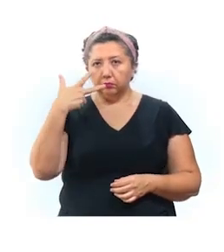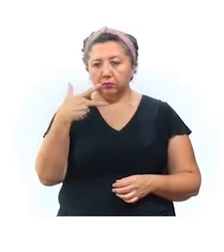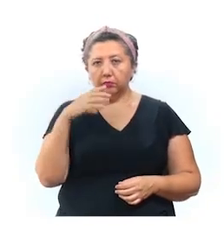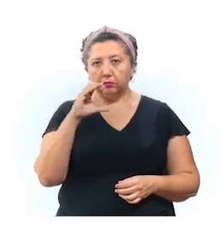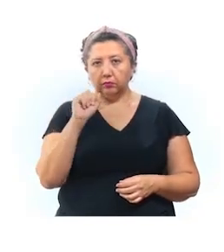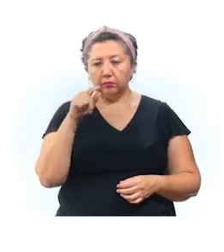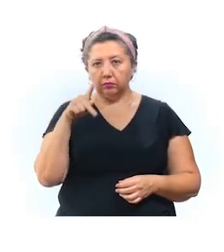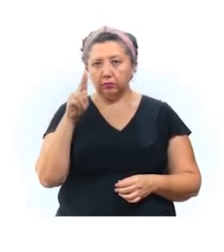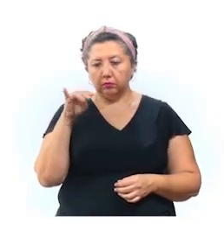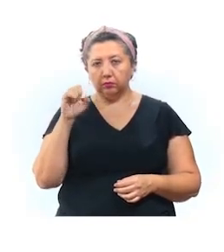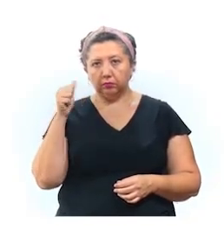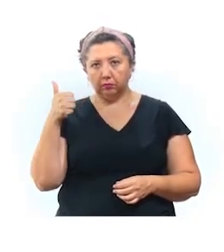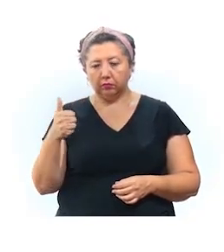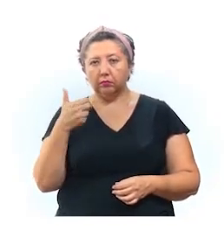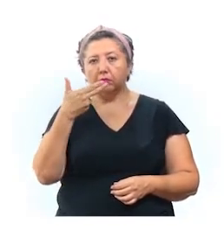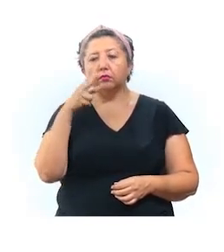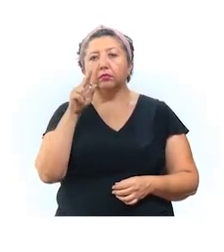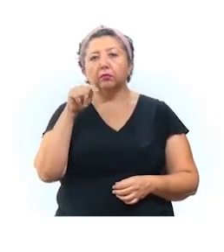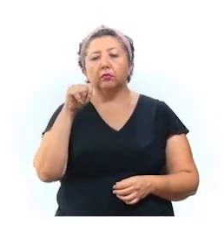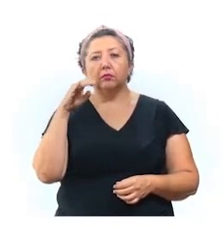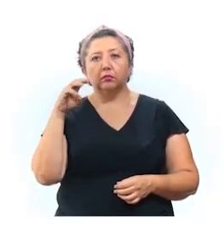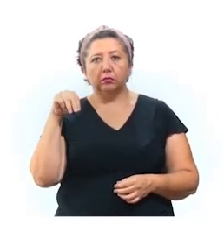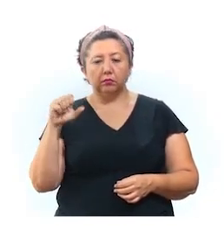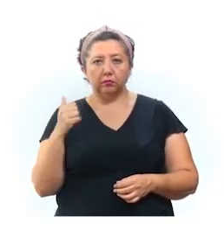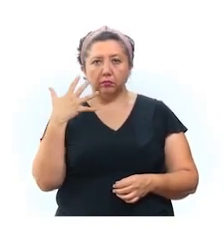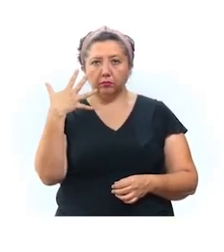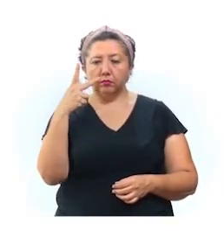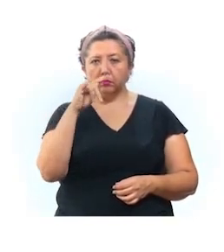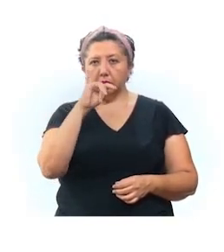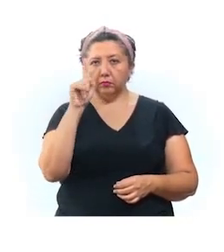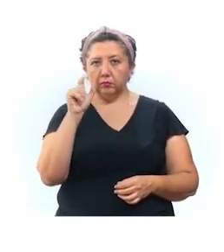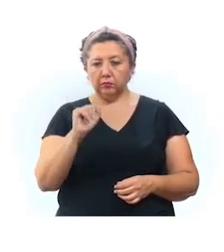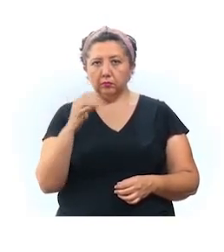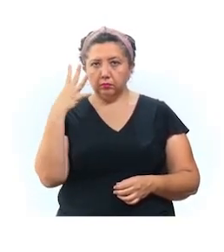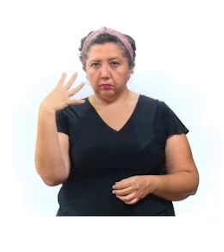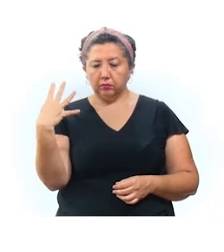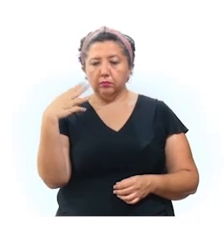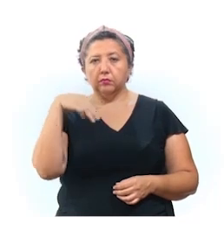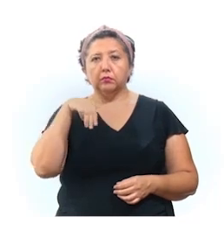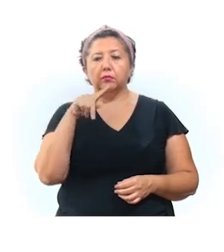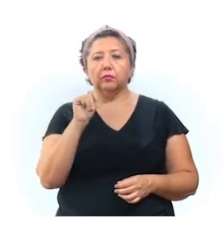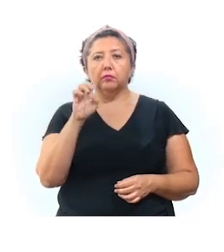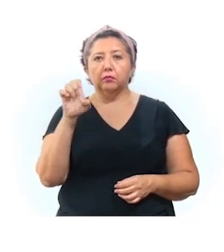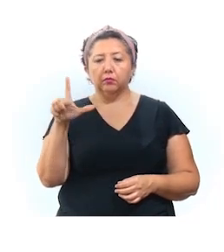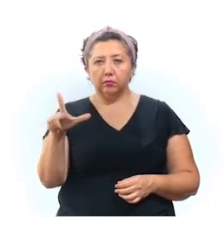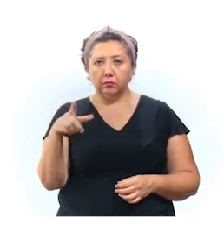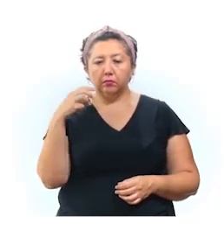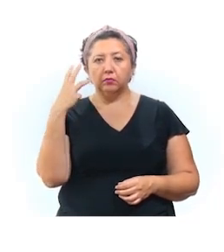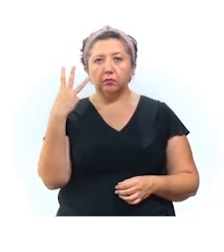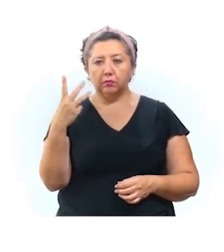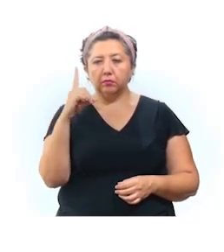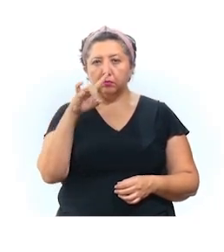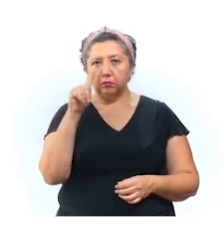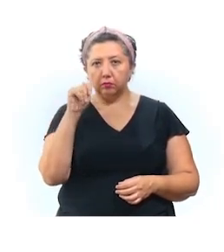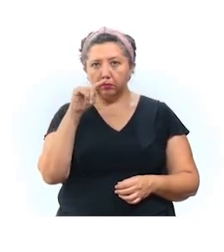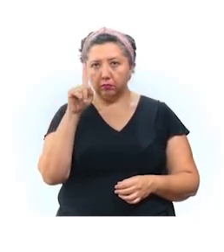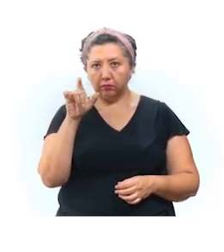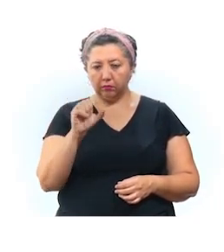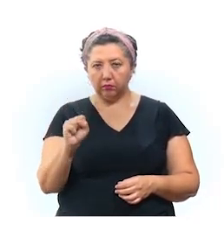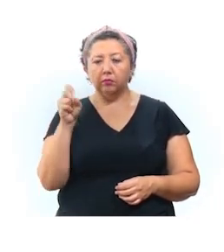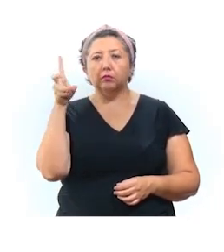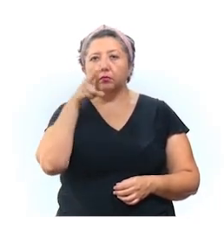en Canacín, 6 en Junucmá, 5 en Tizimín, 4 en Motul, 3 en Citás,